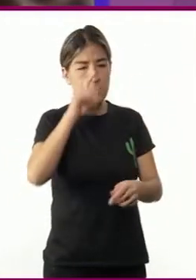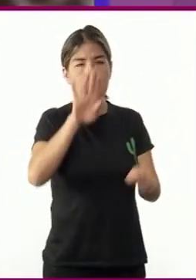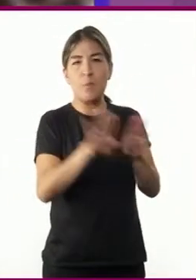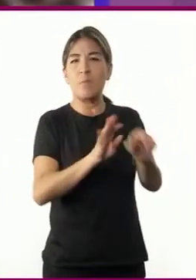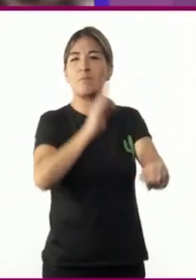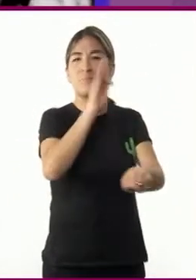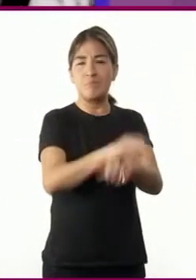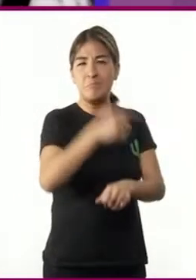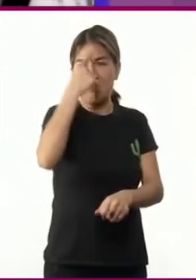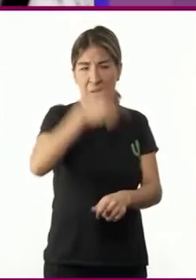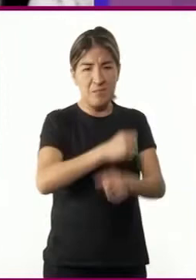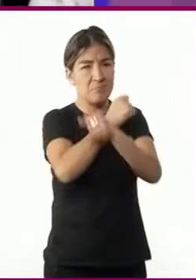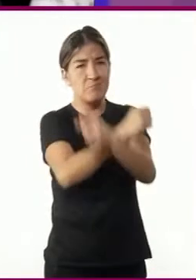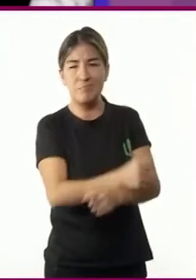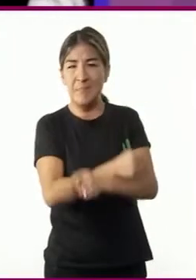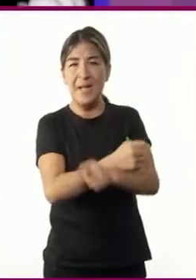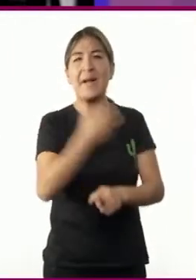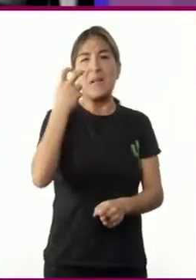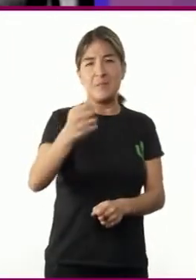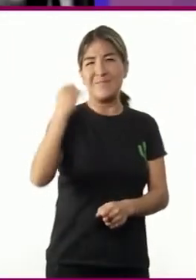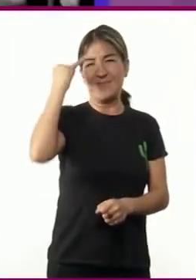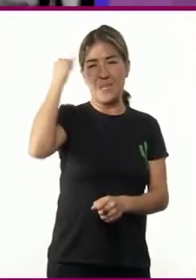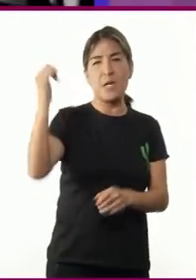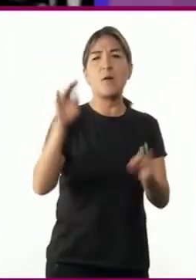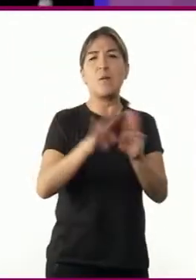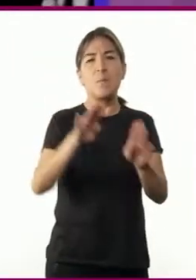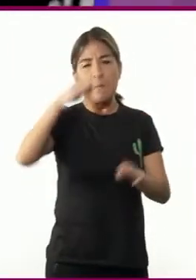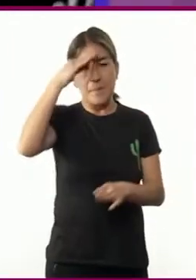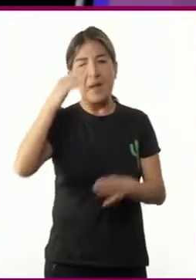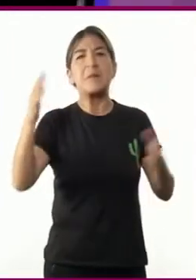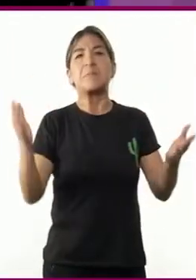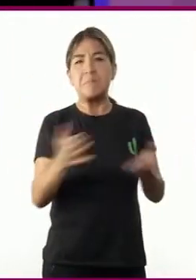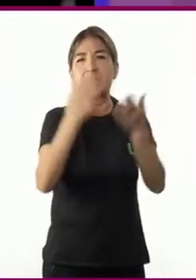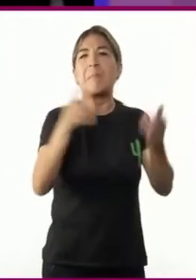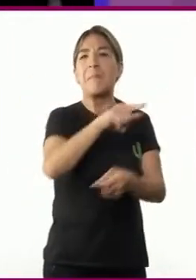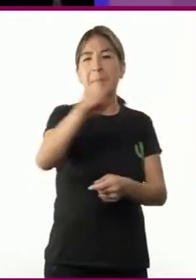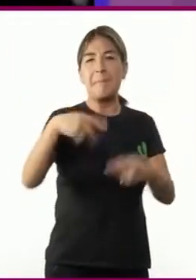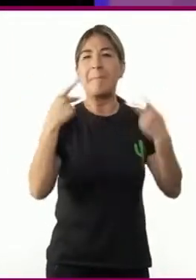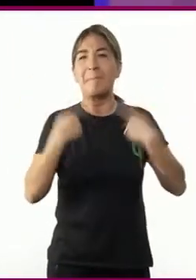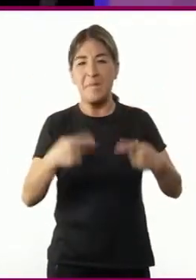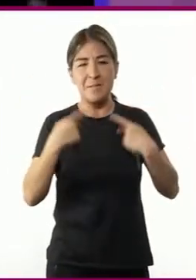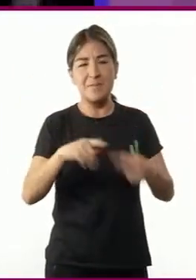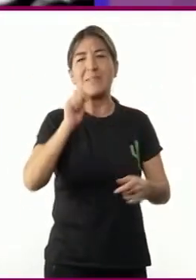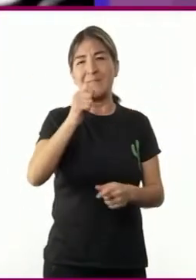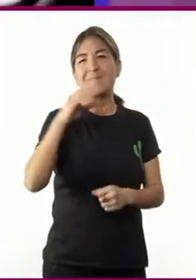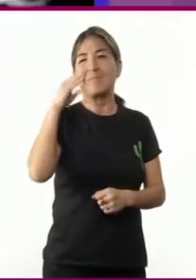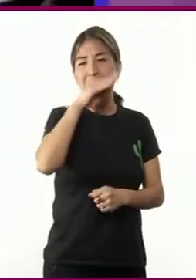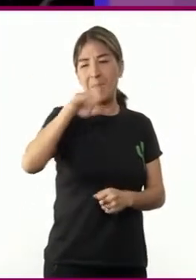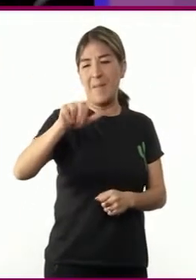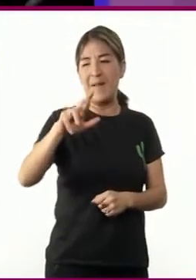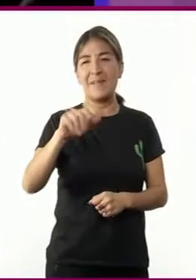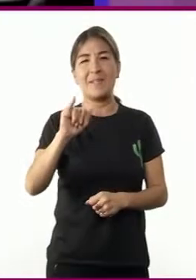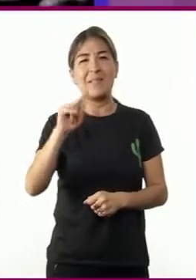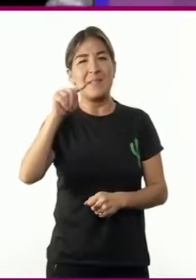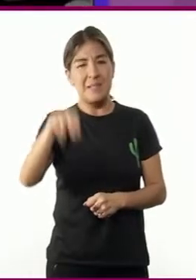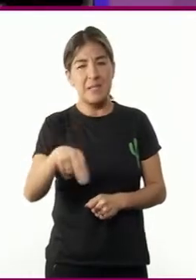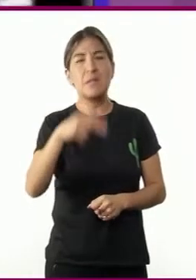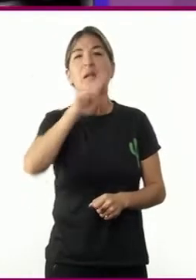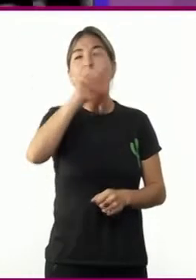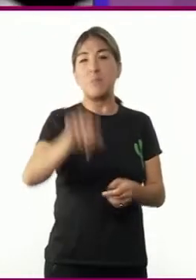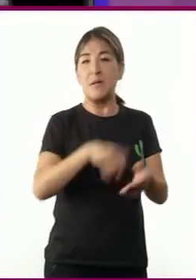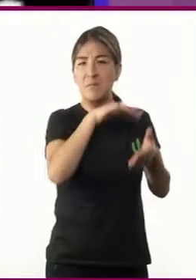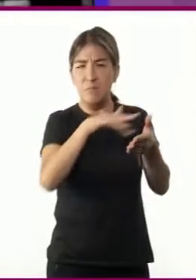de la esclavitud. Las ideas de Thoreau influyeron en personajes como Martin Luther King, quien después de